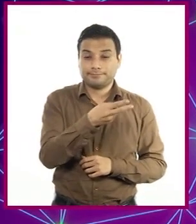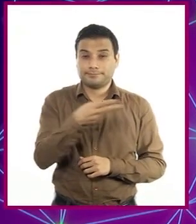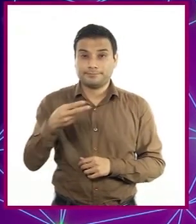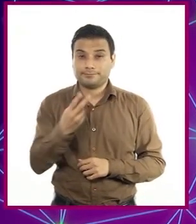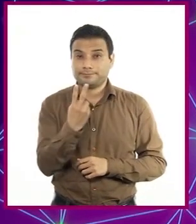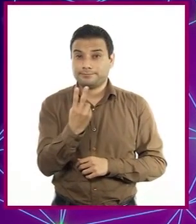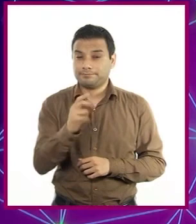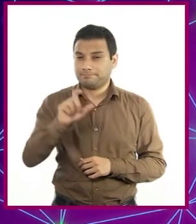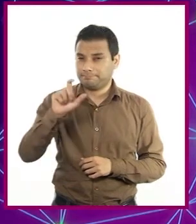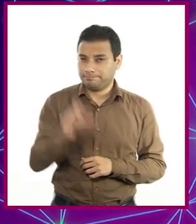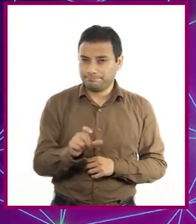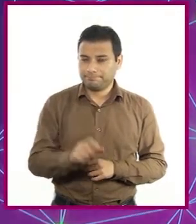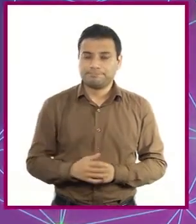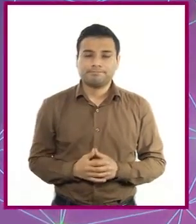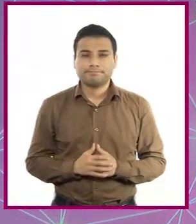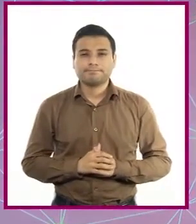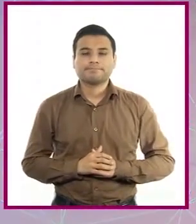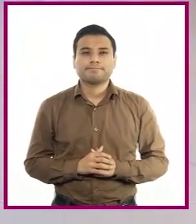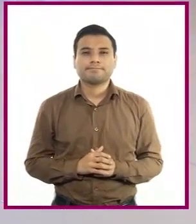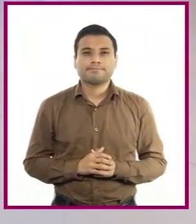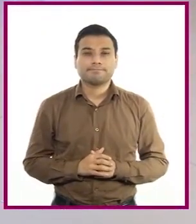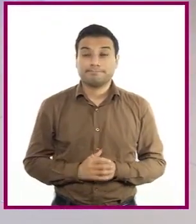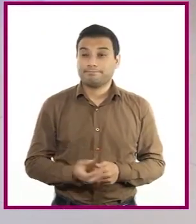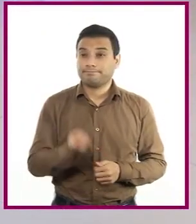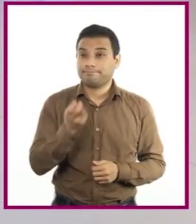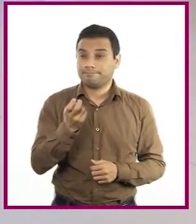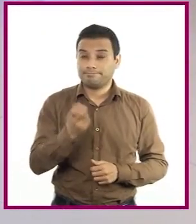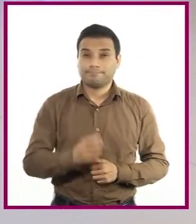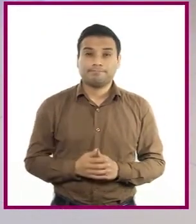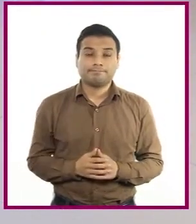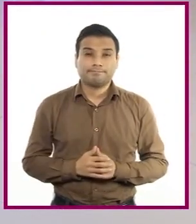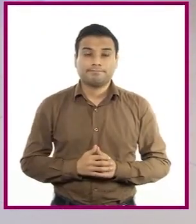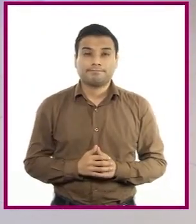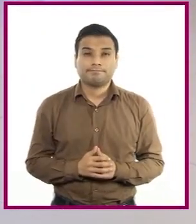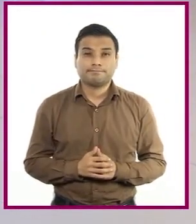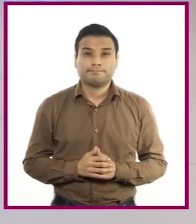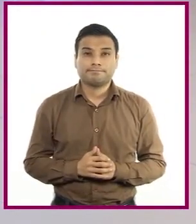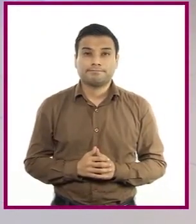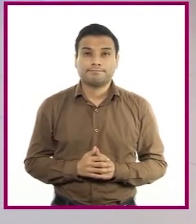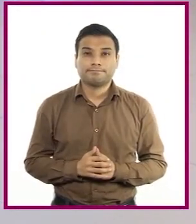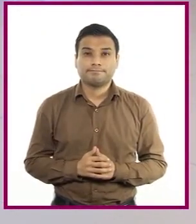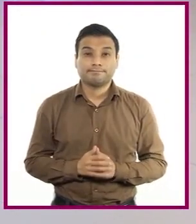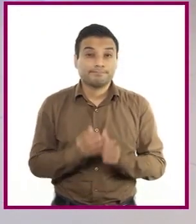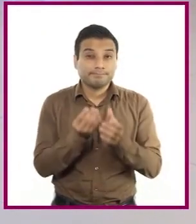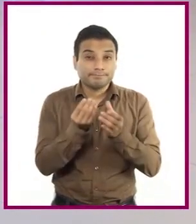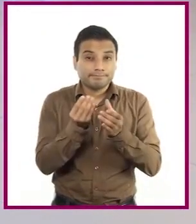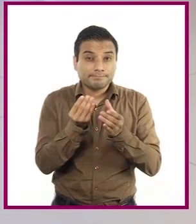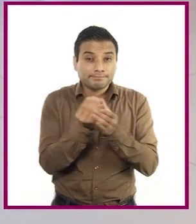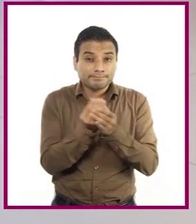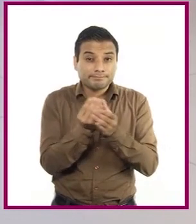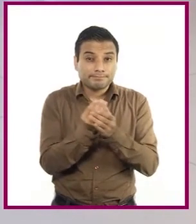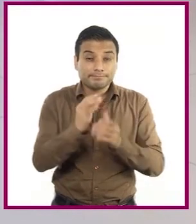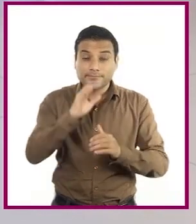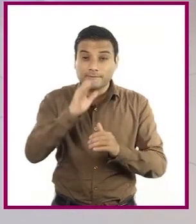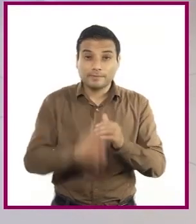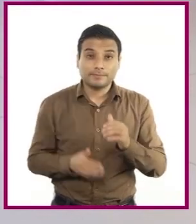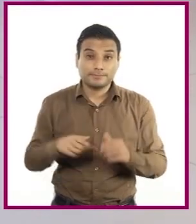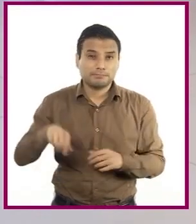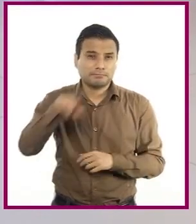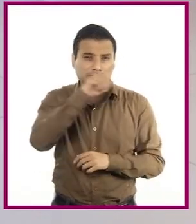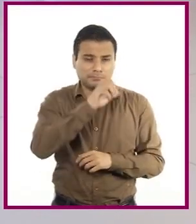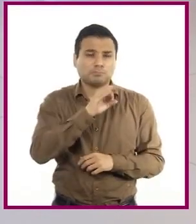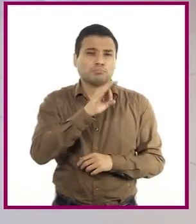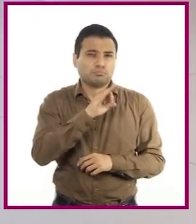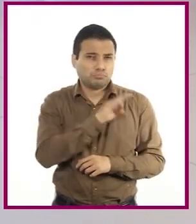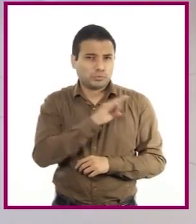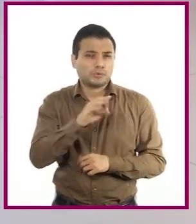a 2 por X. Excelente, Leslie. Así concluimos esta sesión. Si es posible, pueden